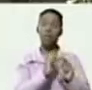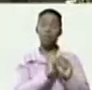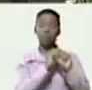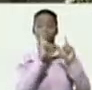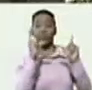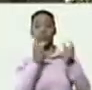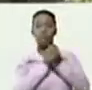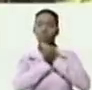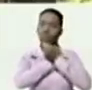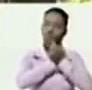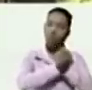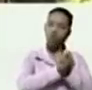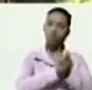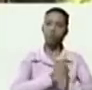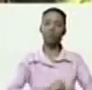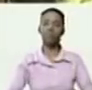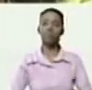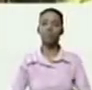de amor,